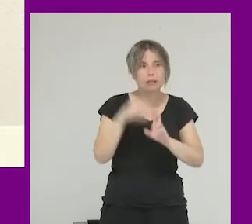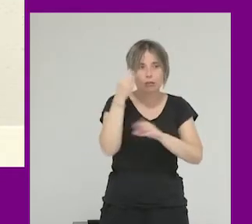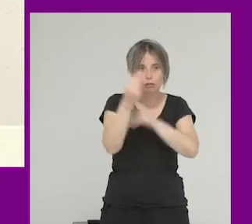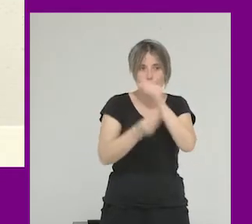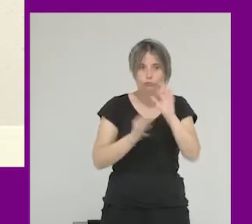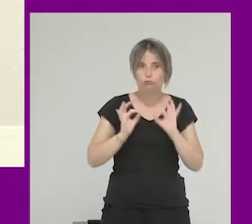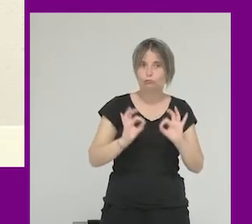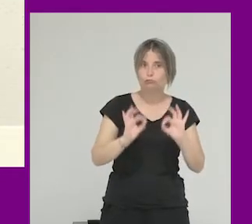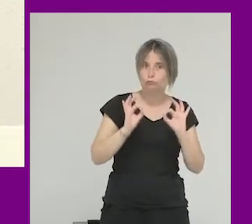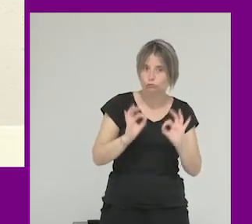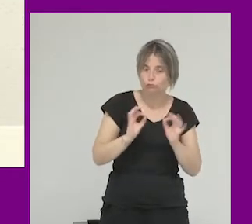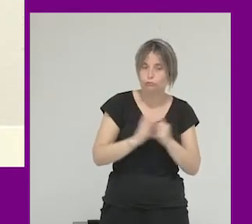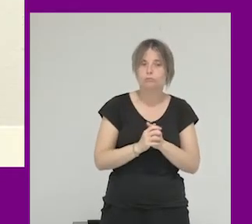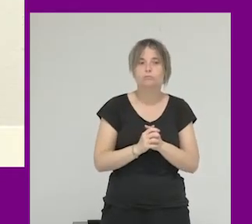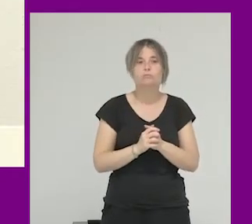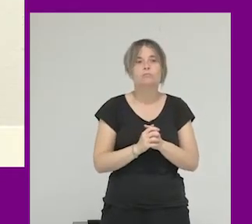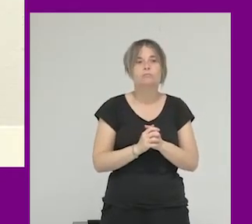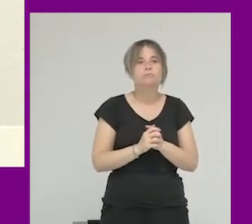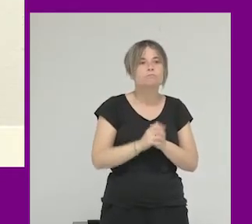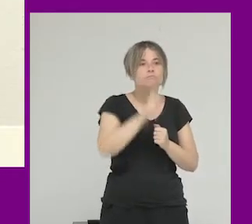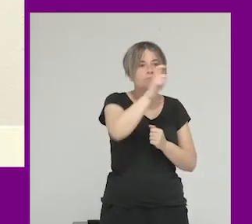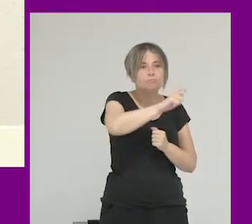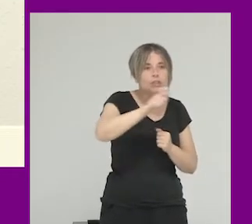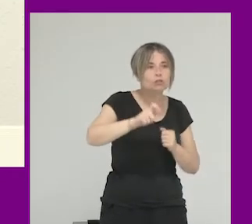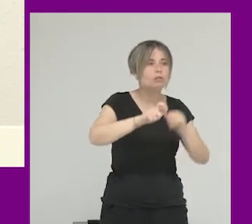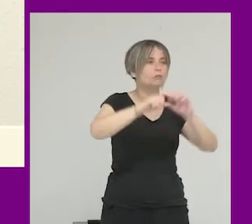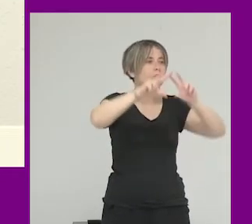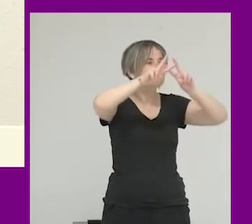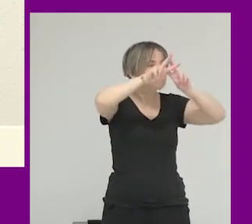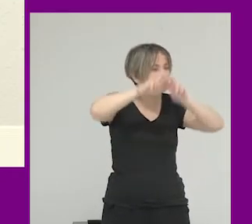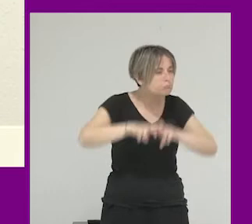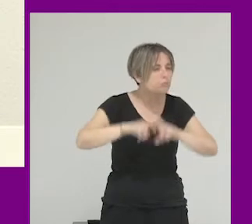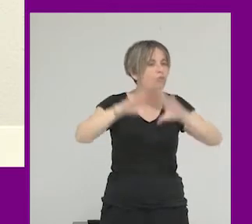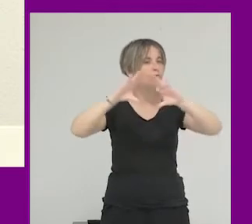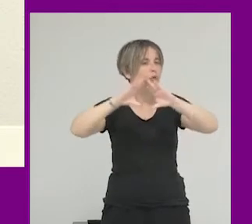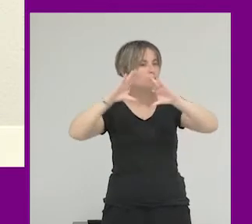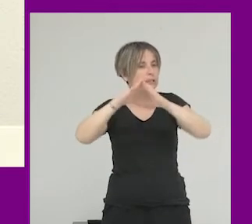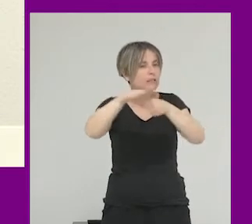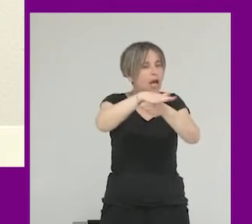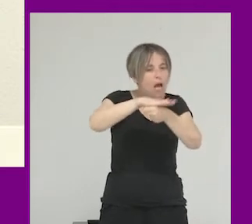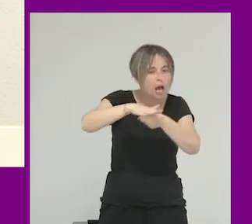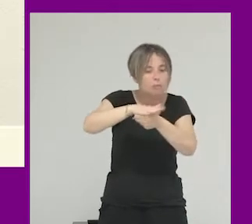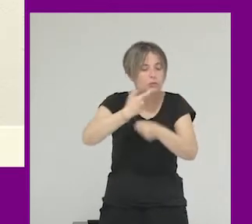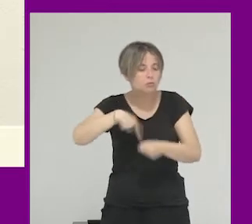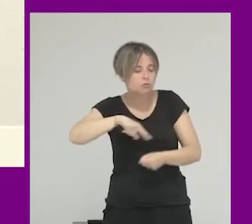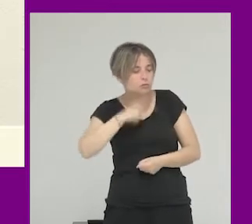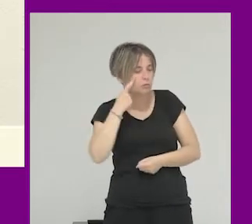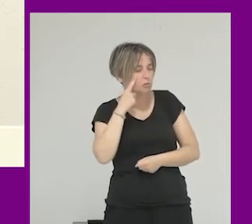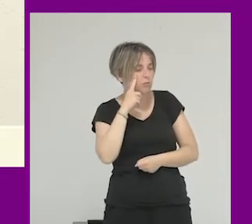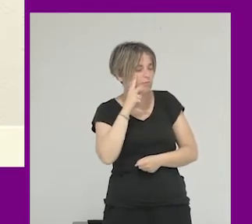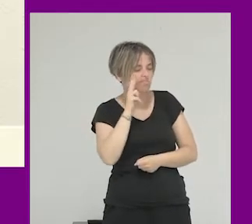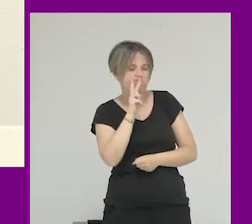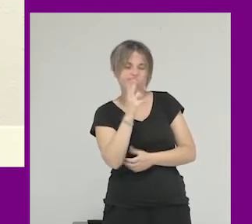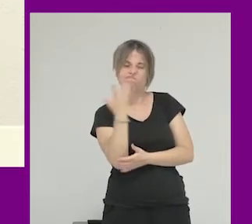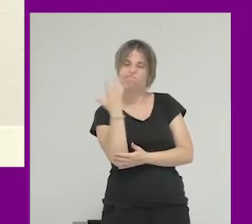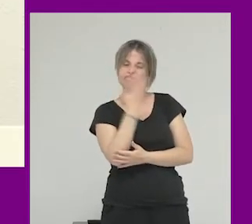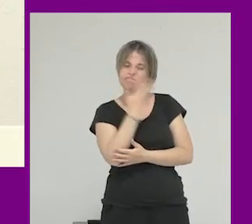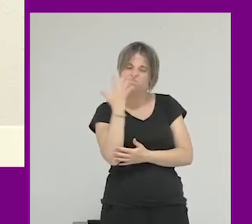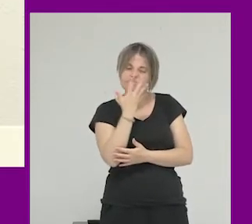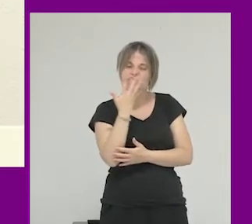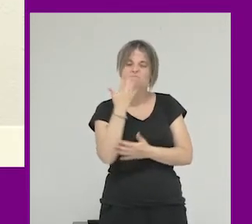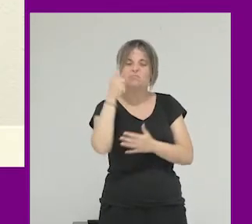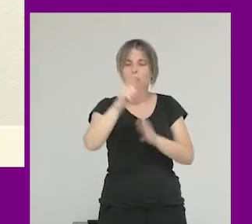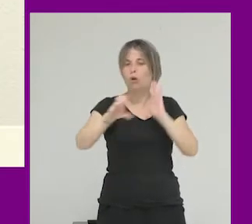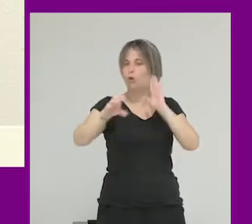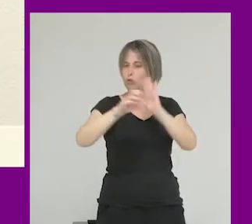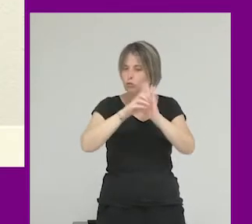manera. Cada investigadora feminista en nuestro ámbito hemos empezado a cuestionar, nosotras, las de